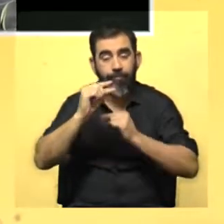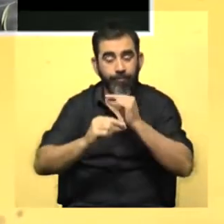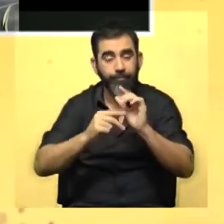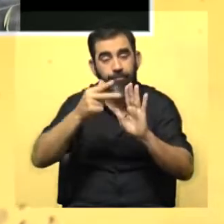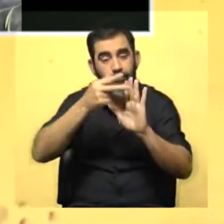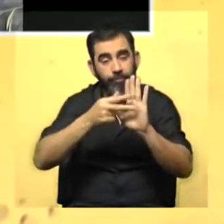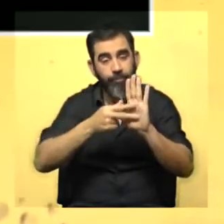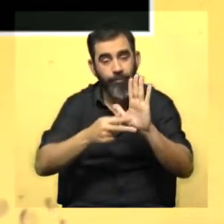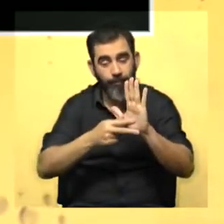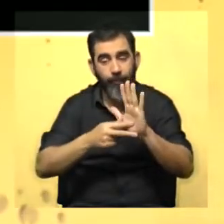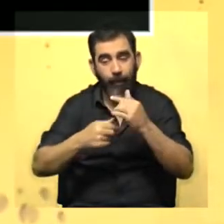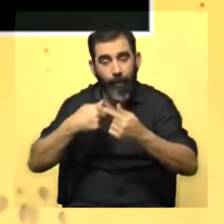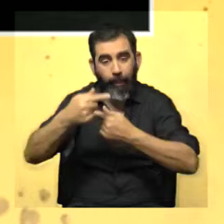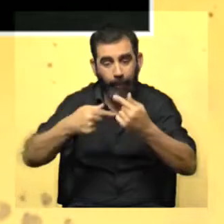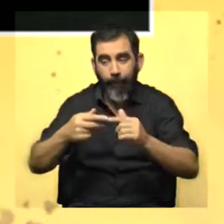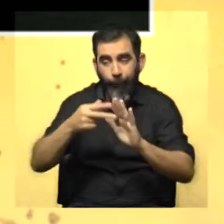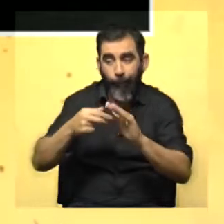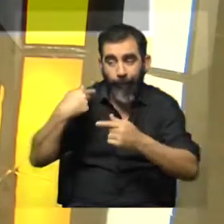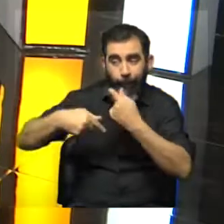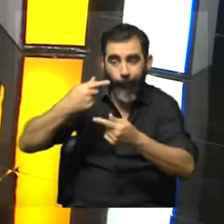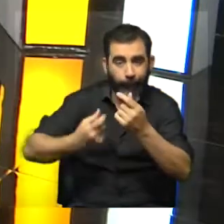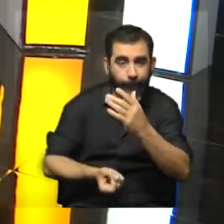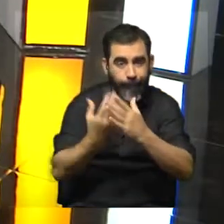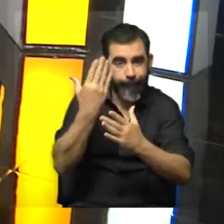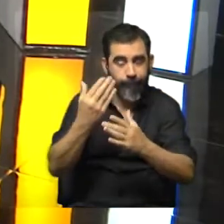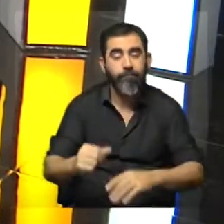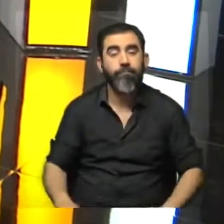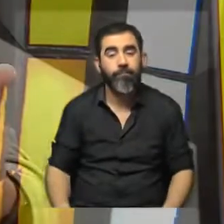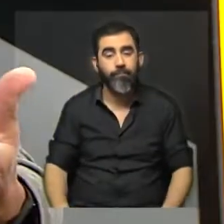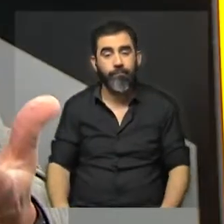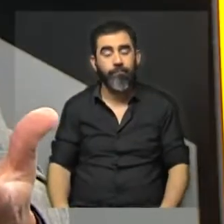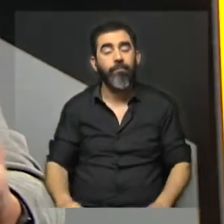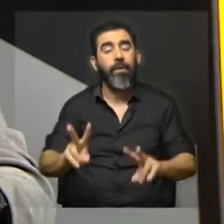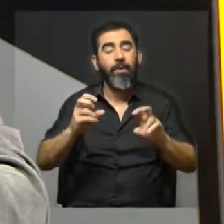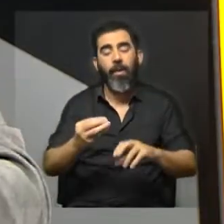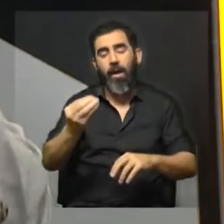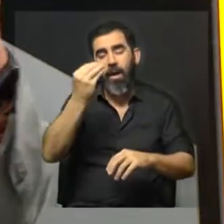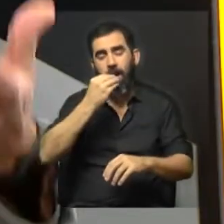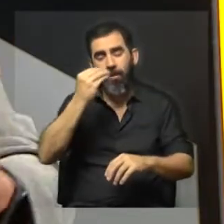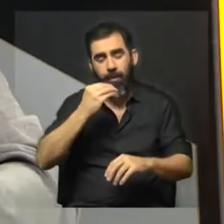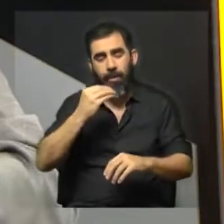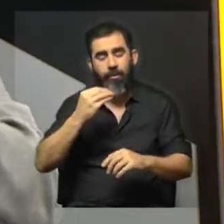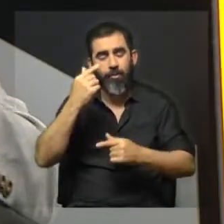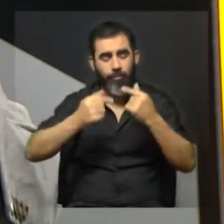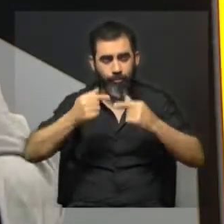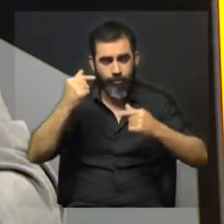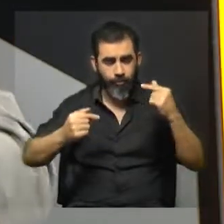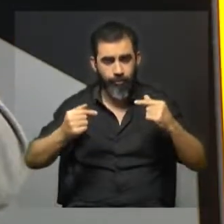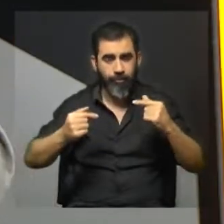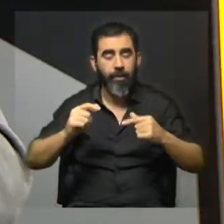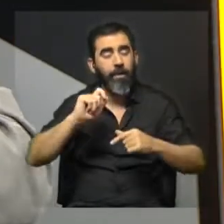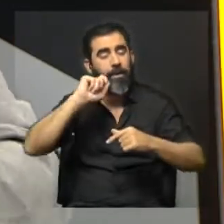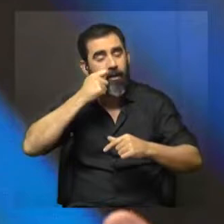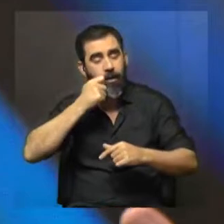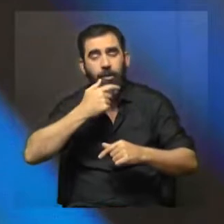normativa corre por detrás del mercado, digamos. Más allá de toda la parte alimenticia, lo organoléptico, ¿no? Bueno, si esto está rico,